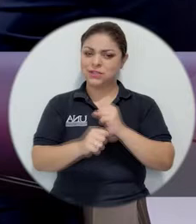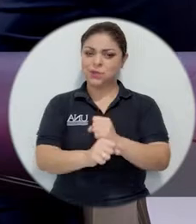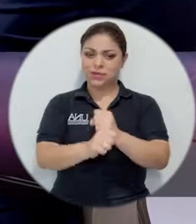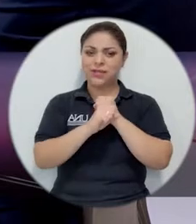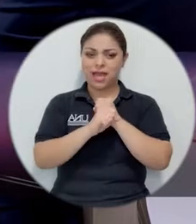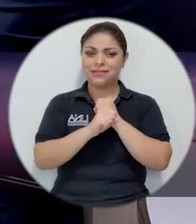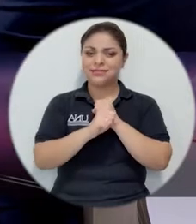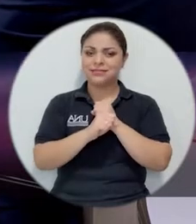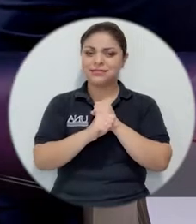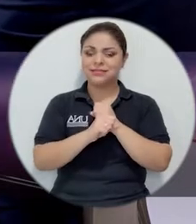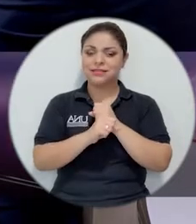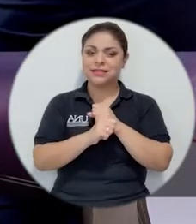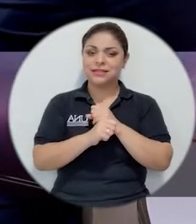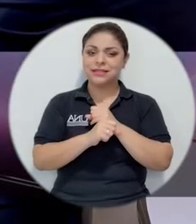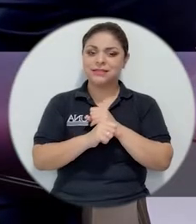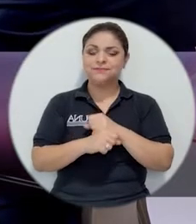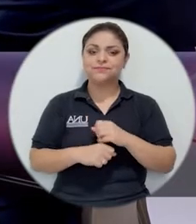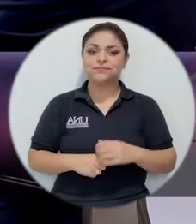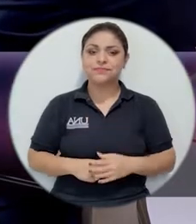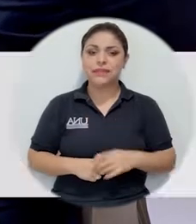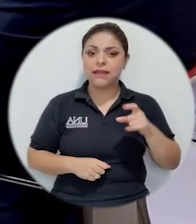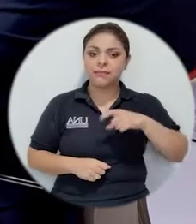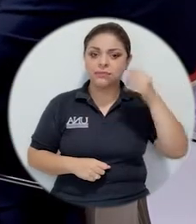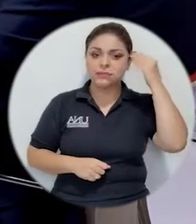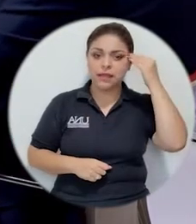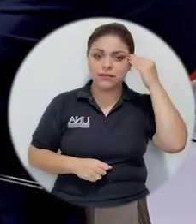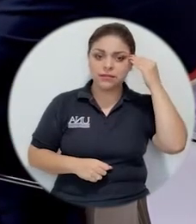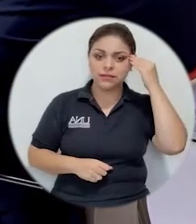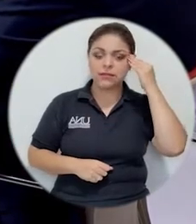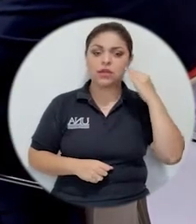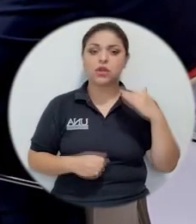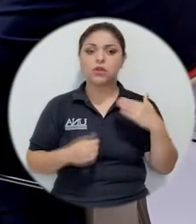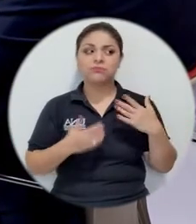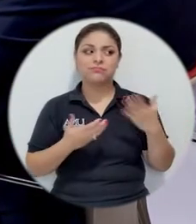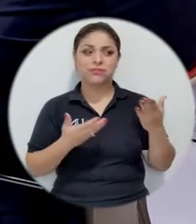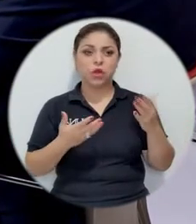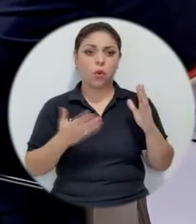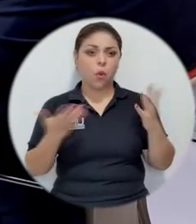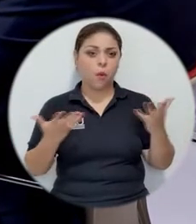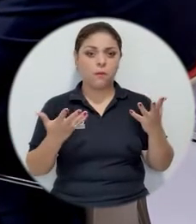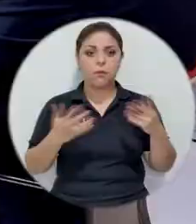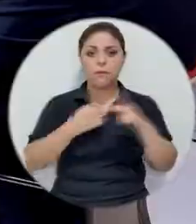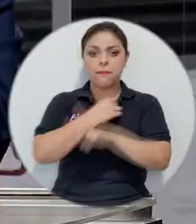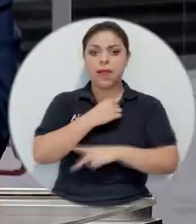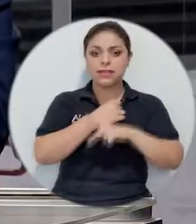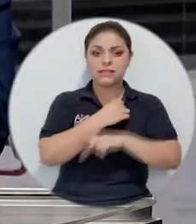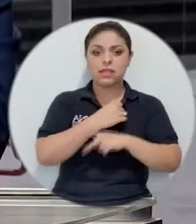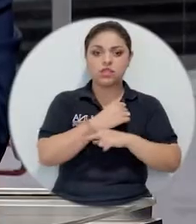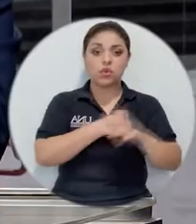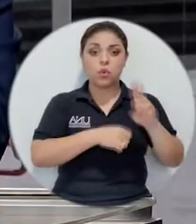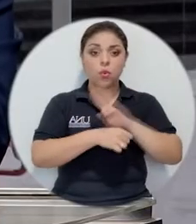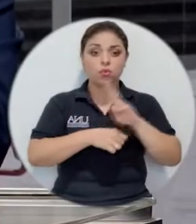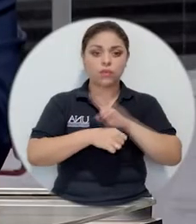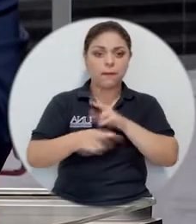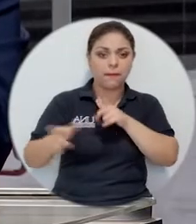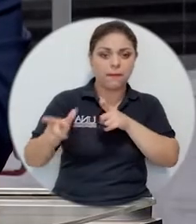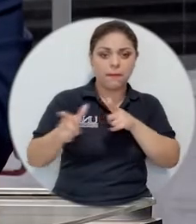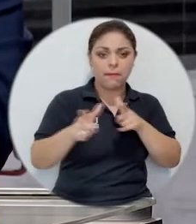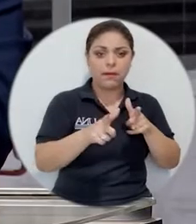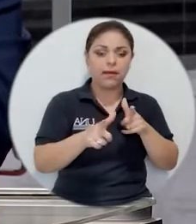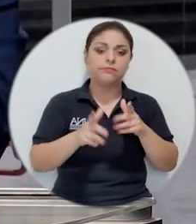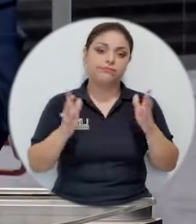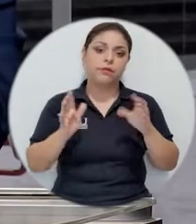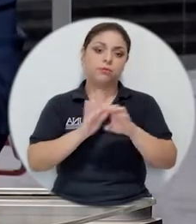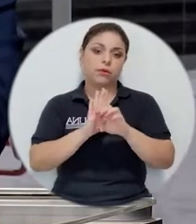es pendular, que tiene que ver con esa proyección que pueden hacer los países de amenazar o utilizar la fuerza. Y por supuesto que para un país